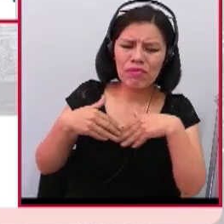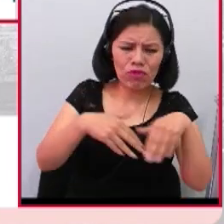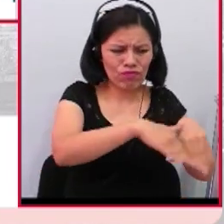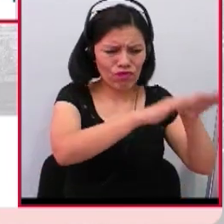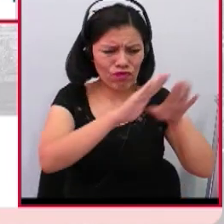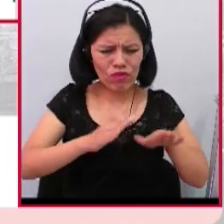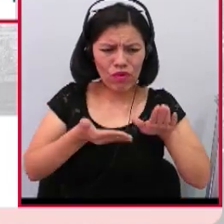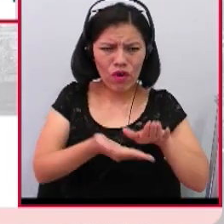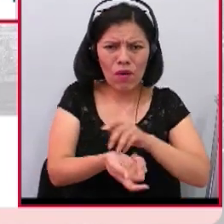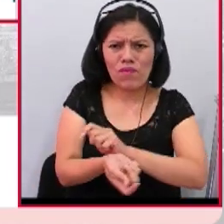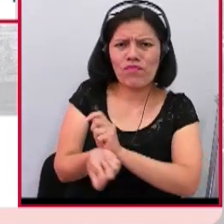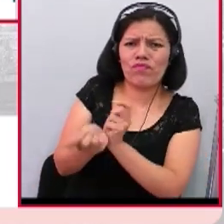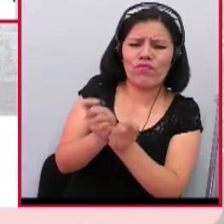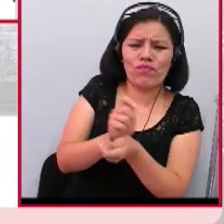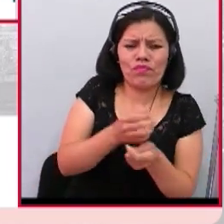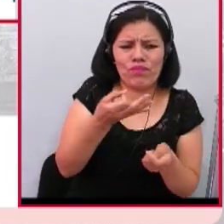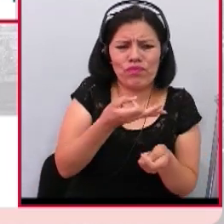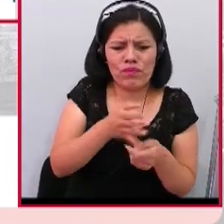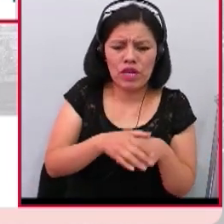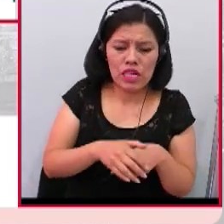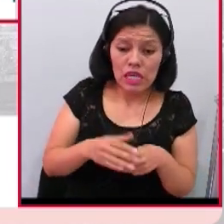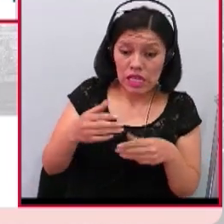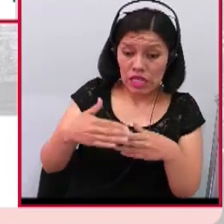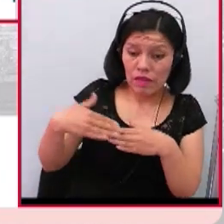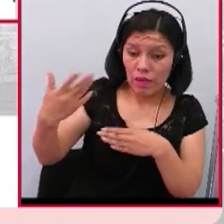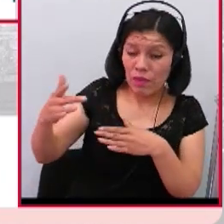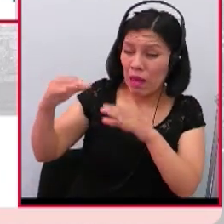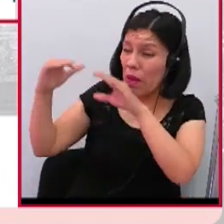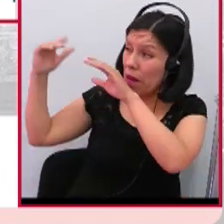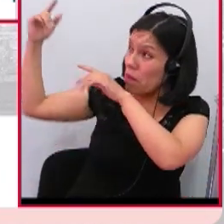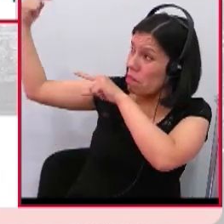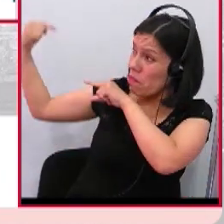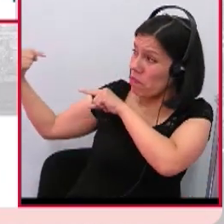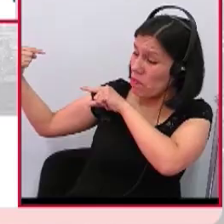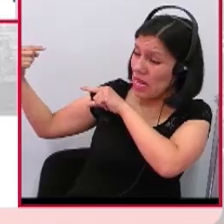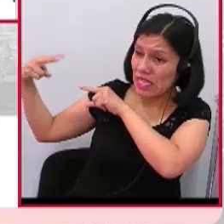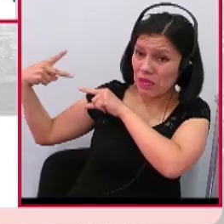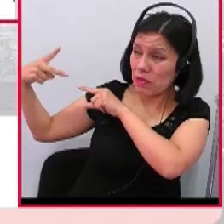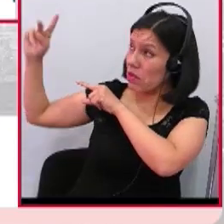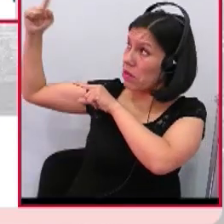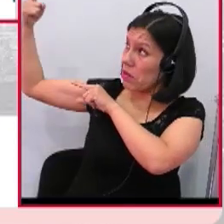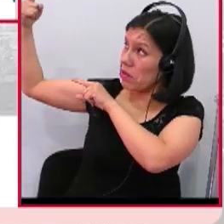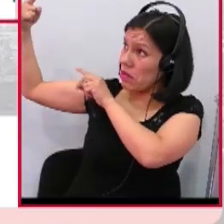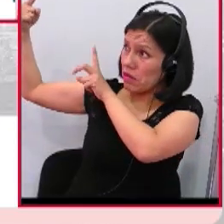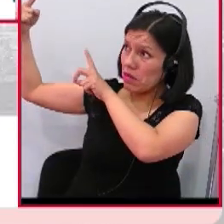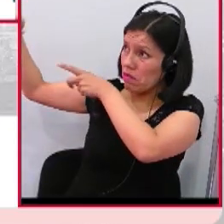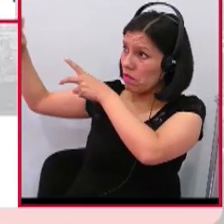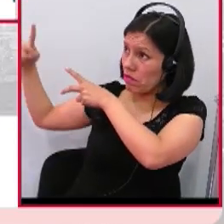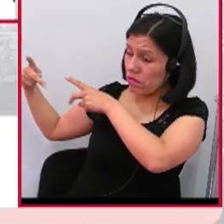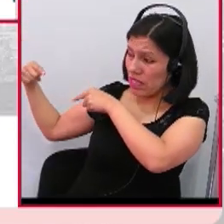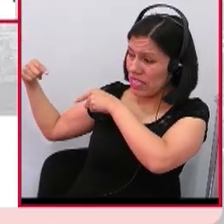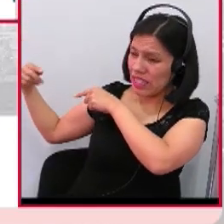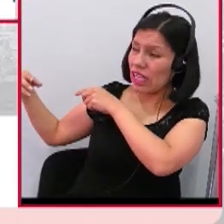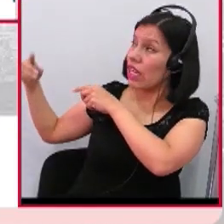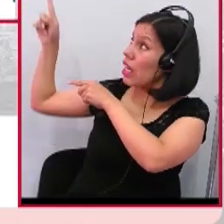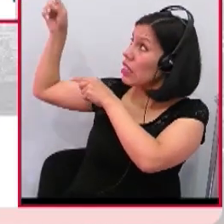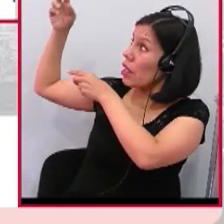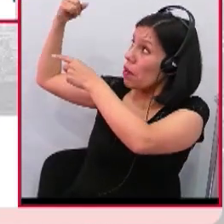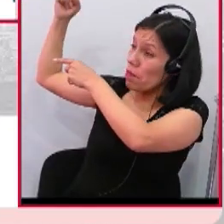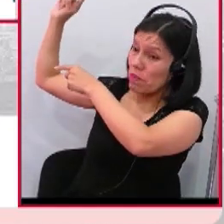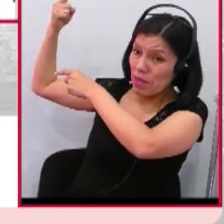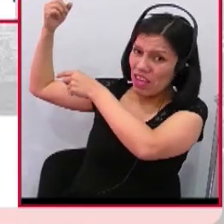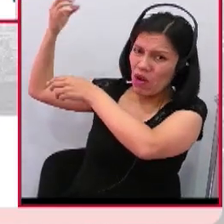en la fotografía del medio, vemos los hornos de afino. Tenemos 2 hornos de afino para procesar. Uno está procesando y el otro va a recibir carga de lo que se procesó